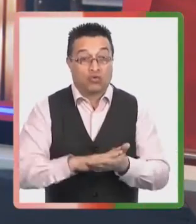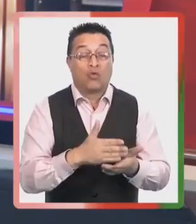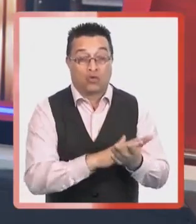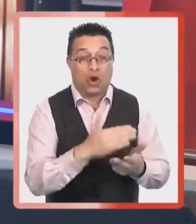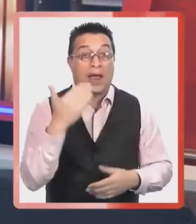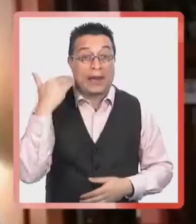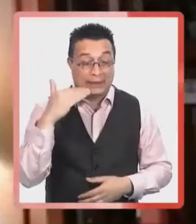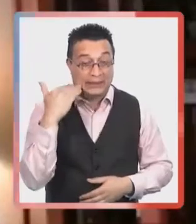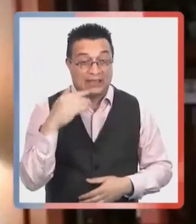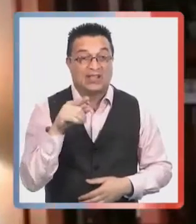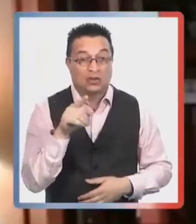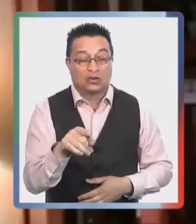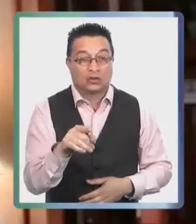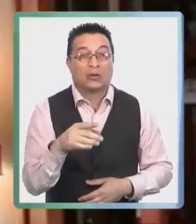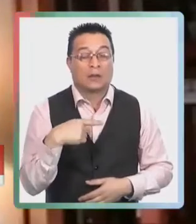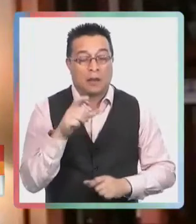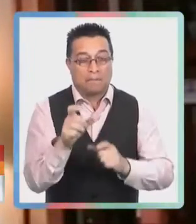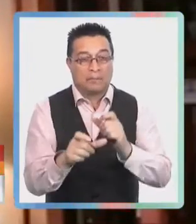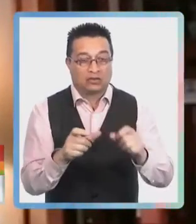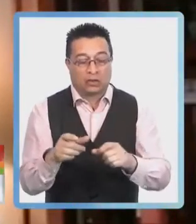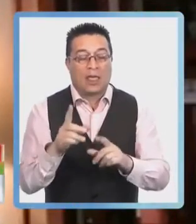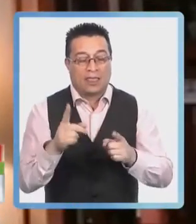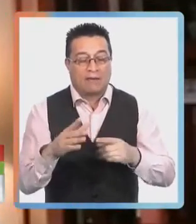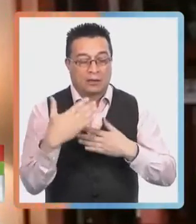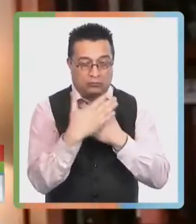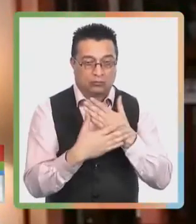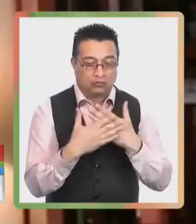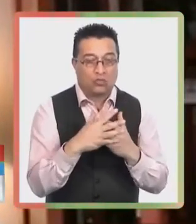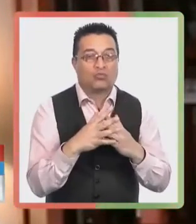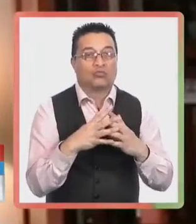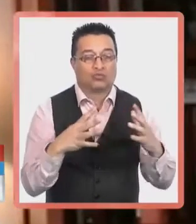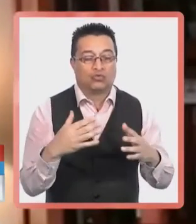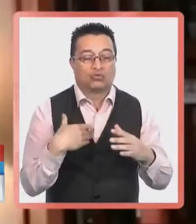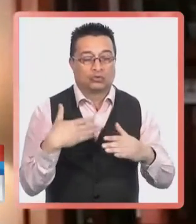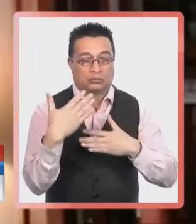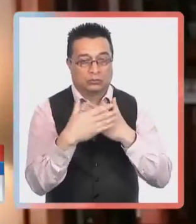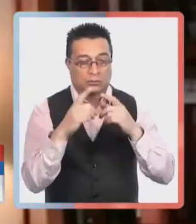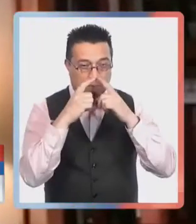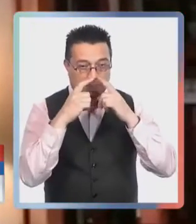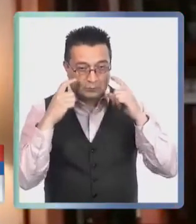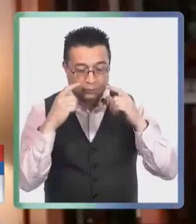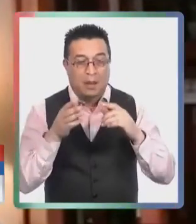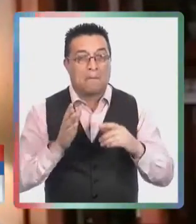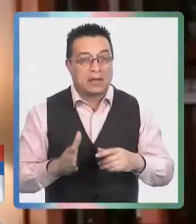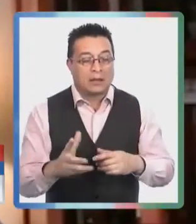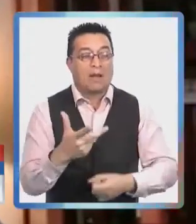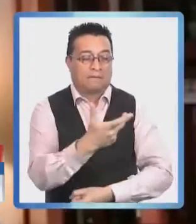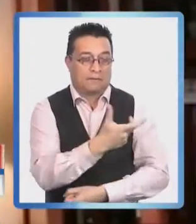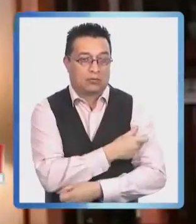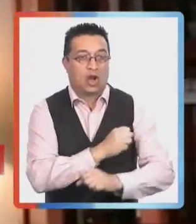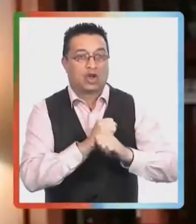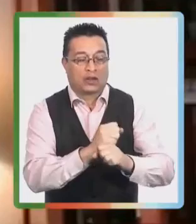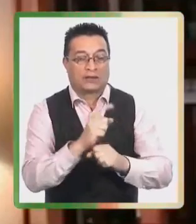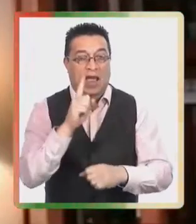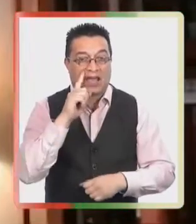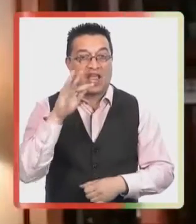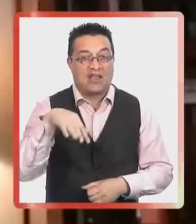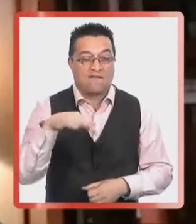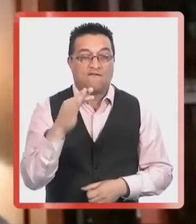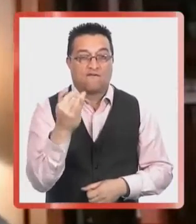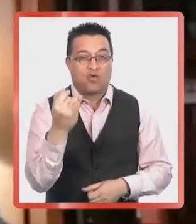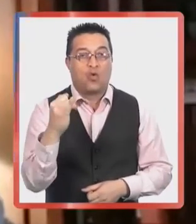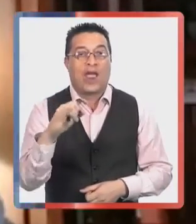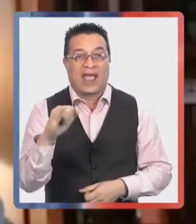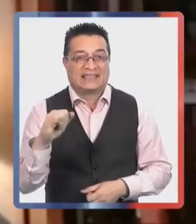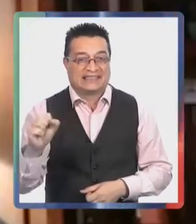niños. Por lo tanto, la gente tiene que cuidarse mucho, mantener la mascarilla, mantener la ventilación y obviamente vacunarse contra la influenza, porque la